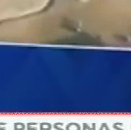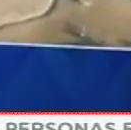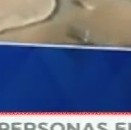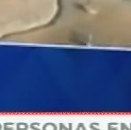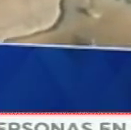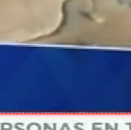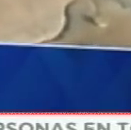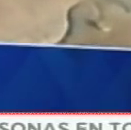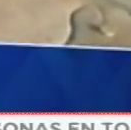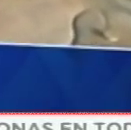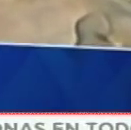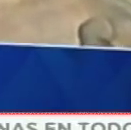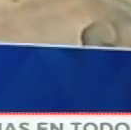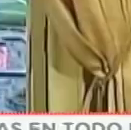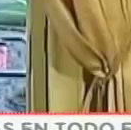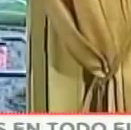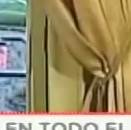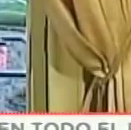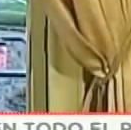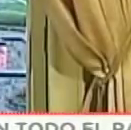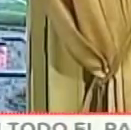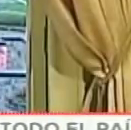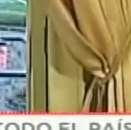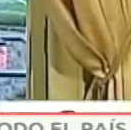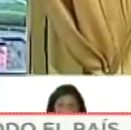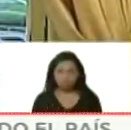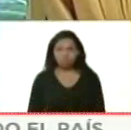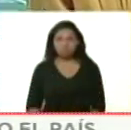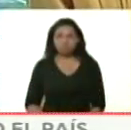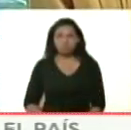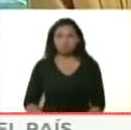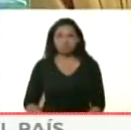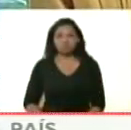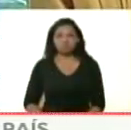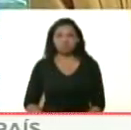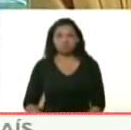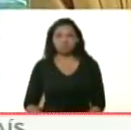presidente. Bueno, un saludo, pues, ahí está este Grandes Ligas.